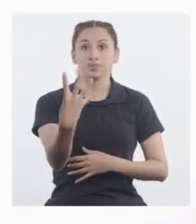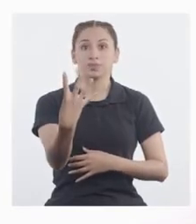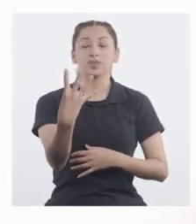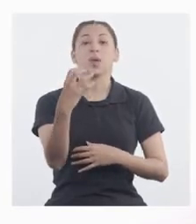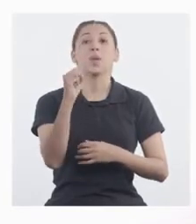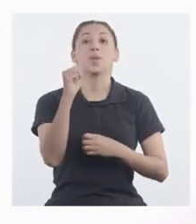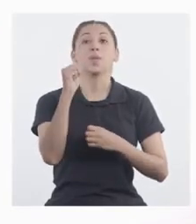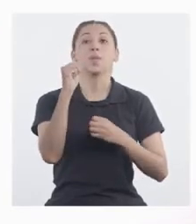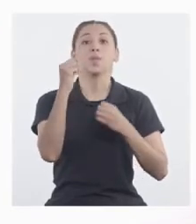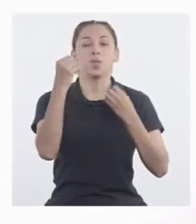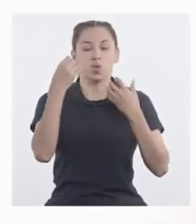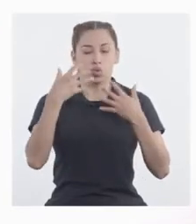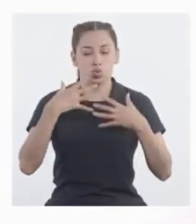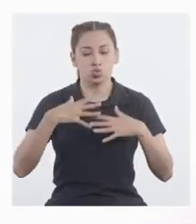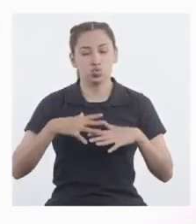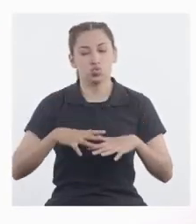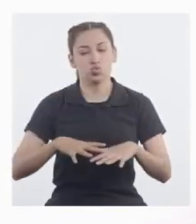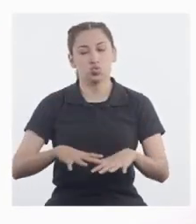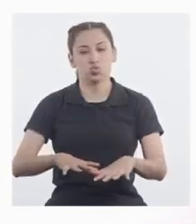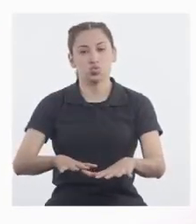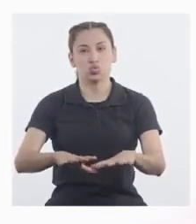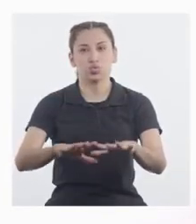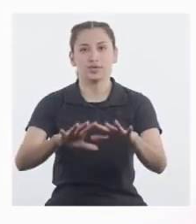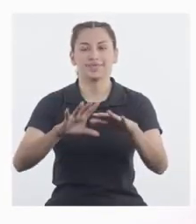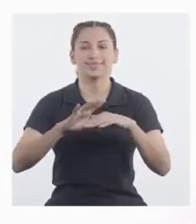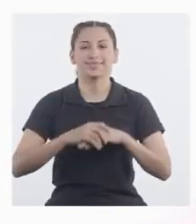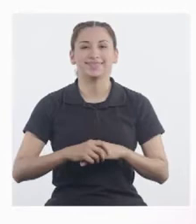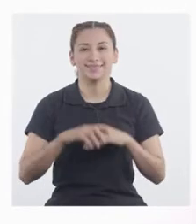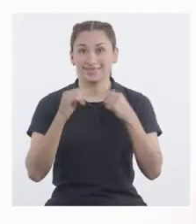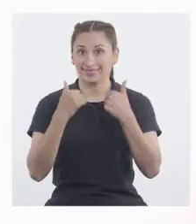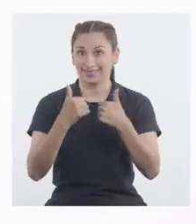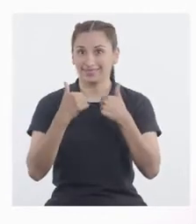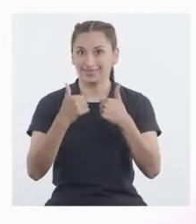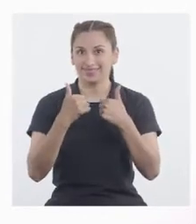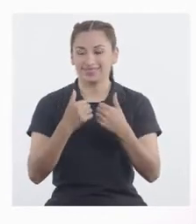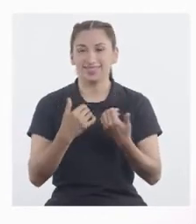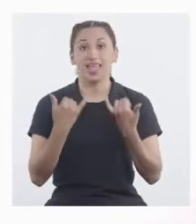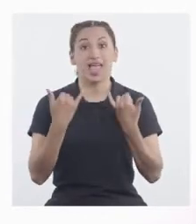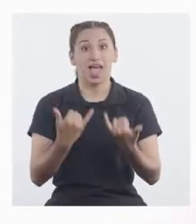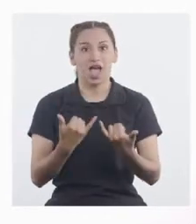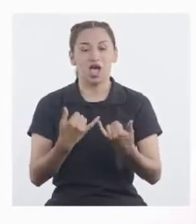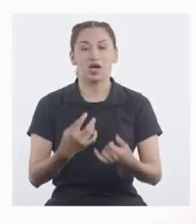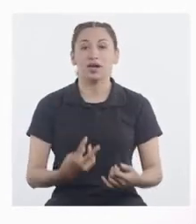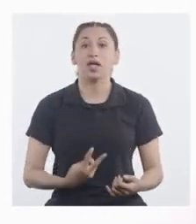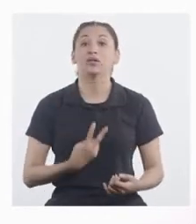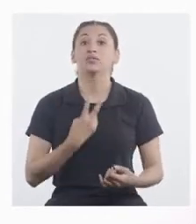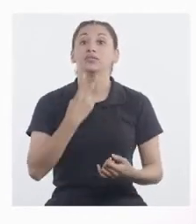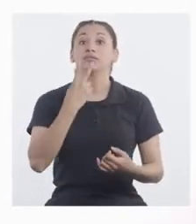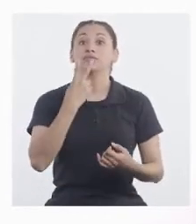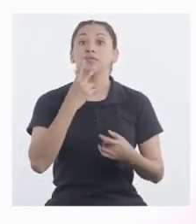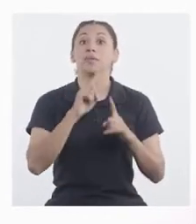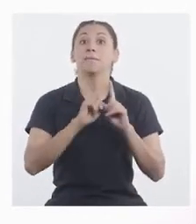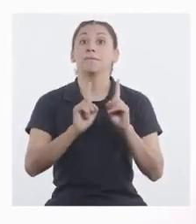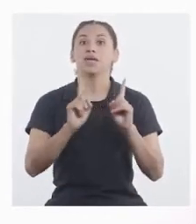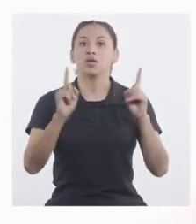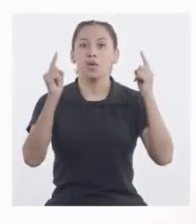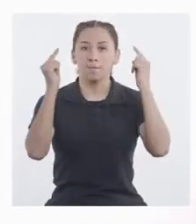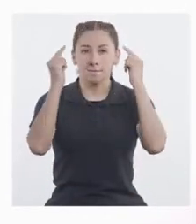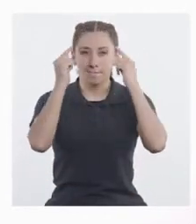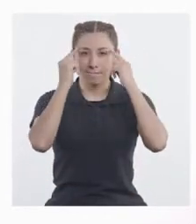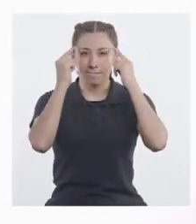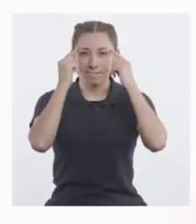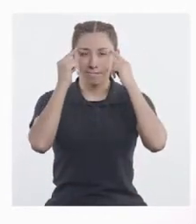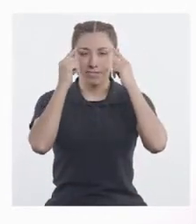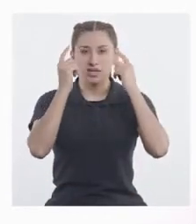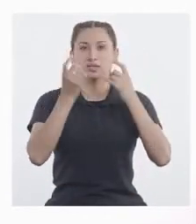3, 4 y exhalamos. Muy bien. Ahora vamos a respirar, pero concentrándonos